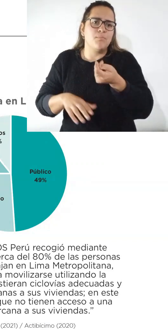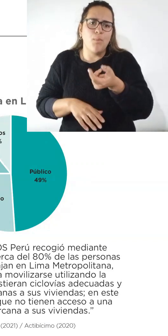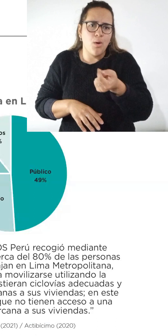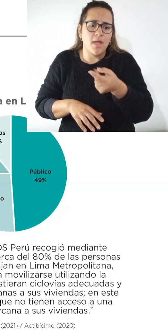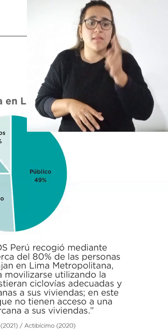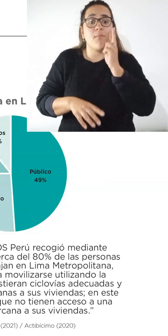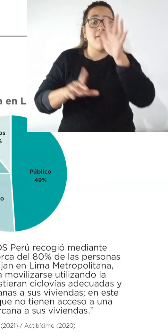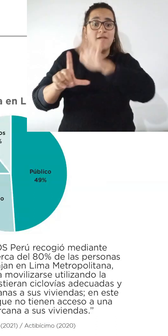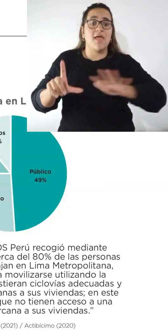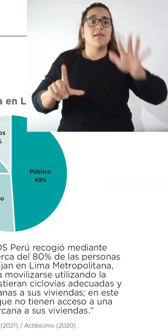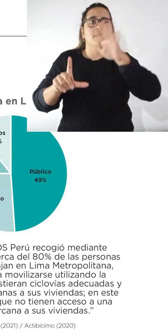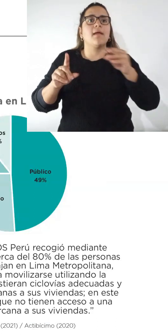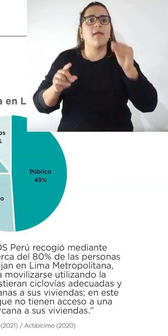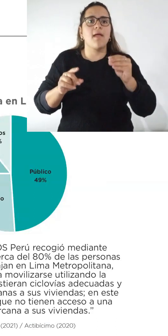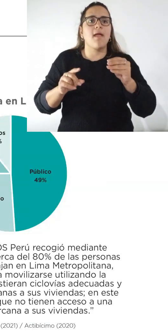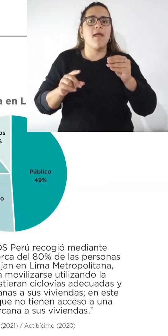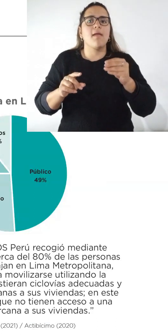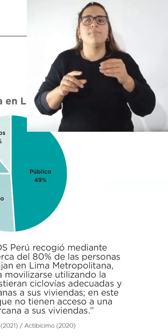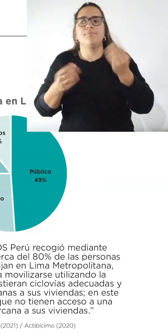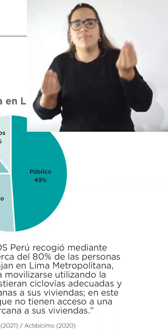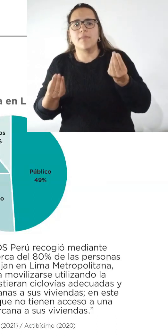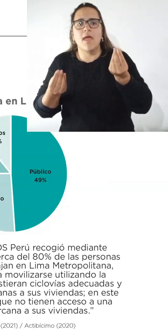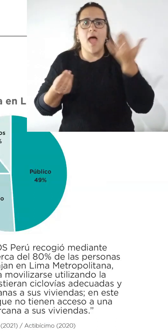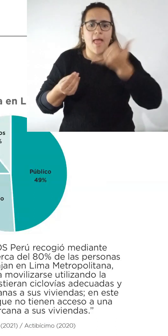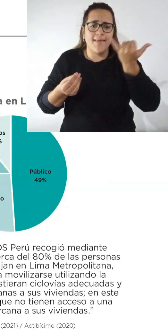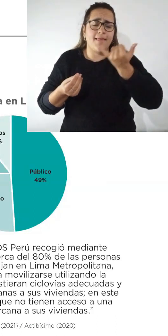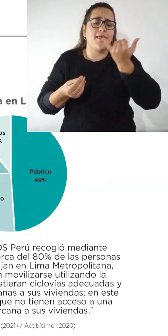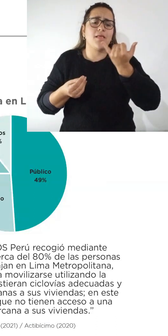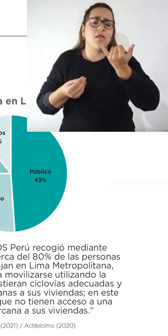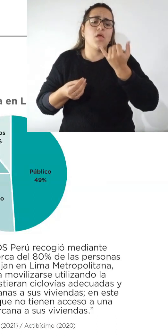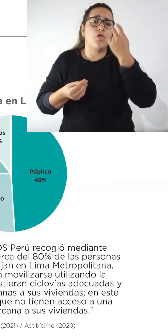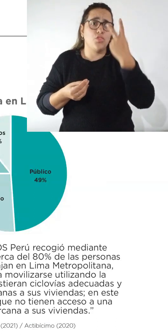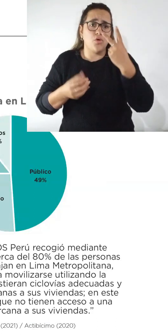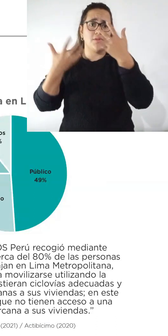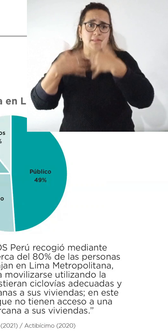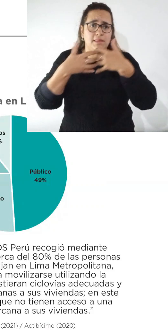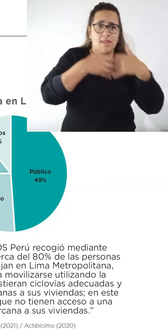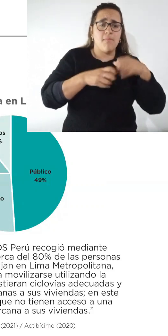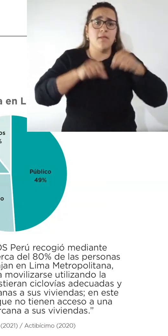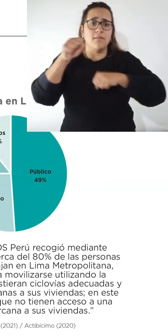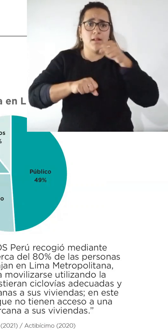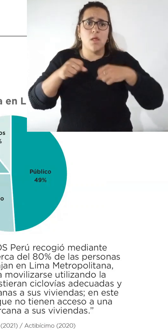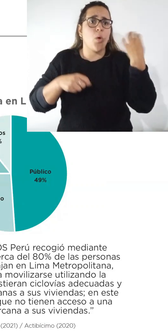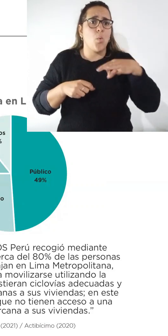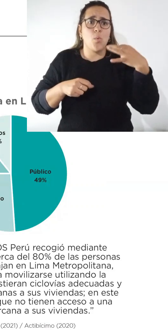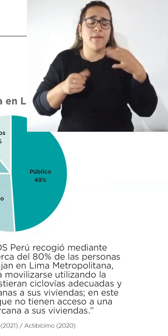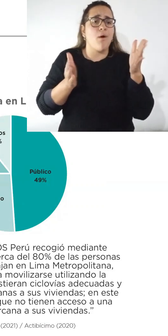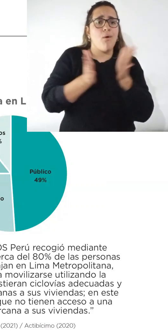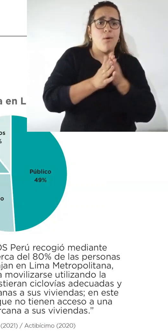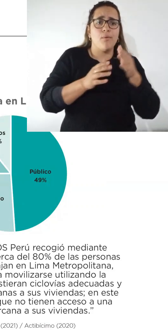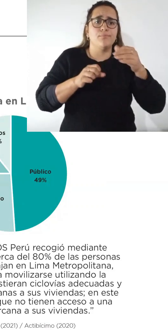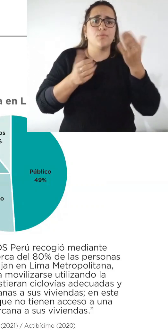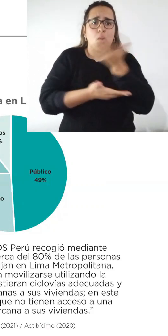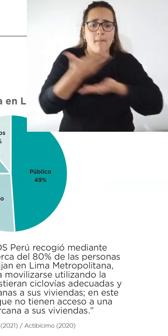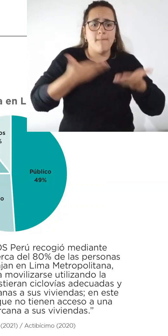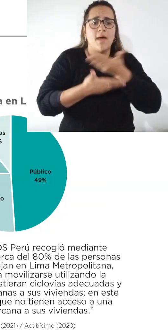En este mapa podemos ver rápidamente que a pesar de que existen dos sistemas de bicicletas públicas